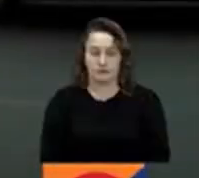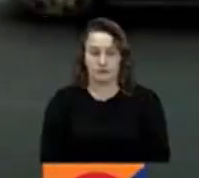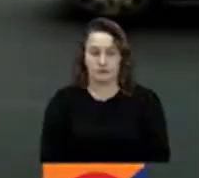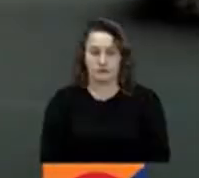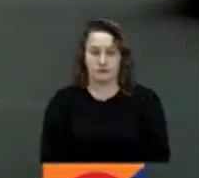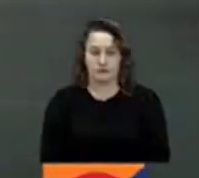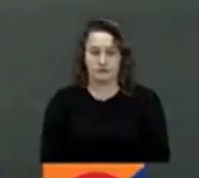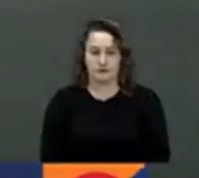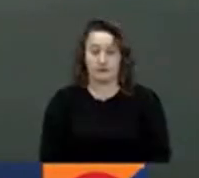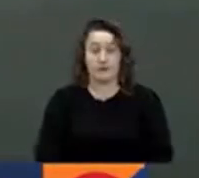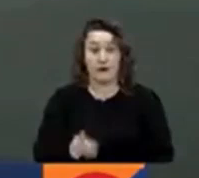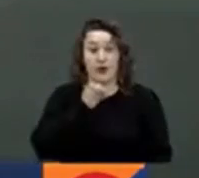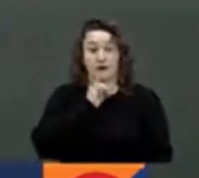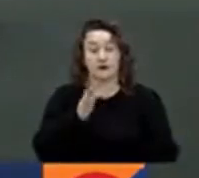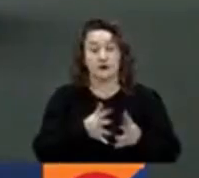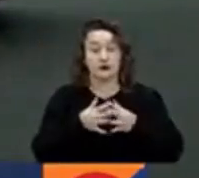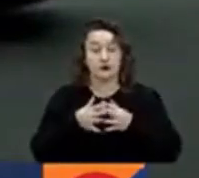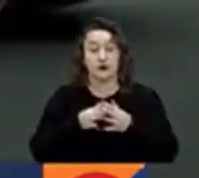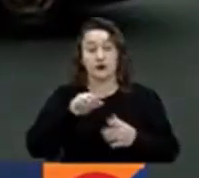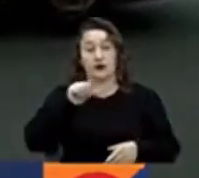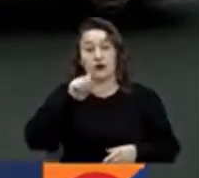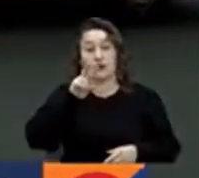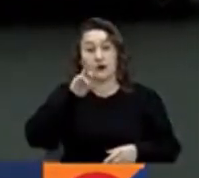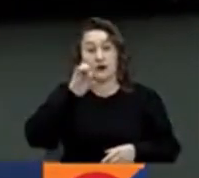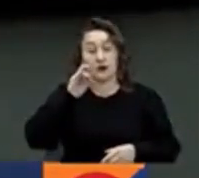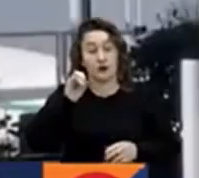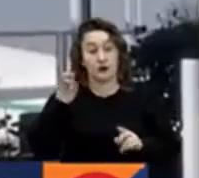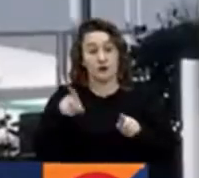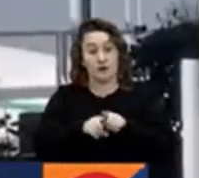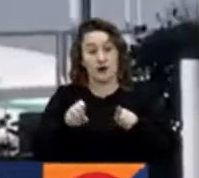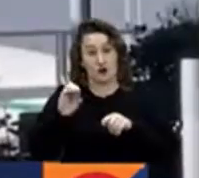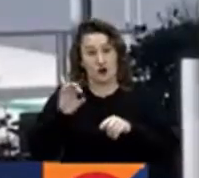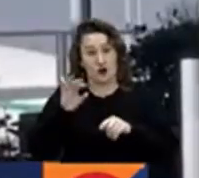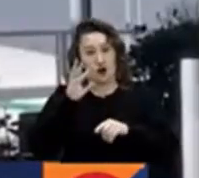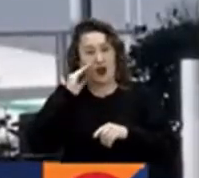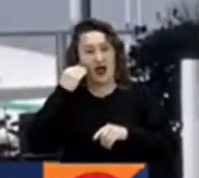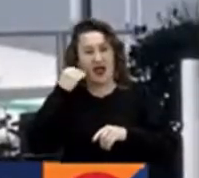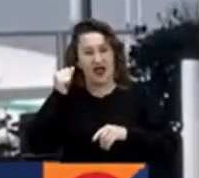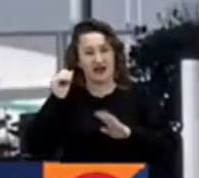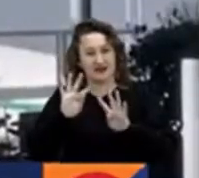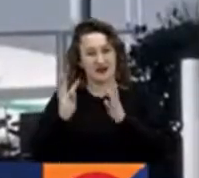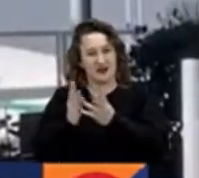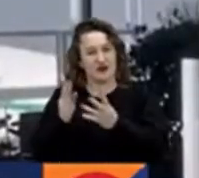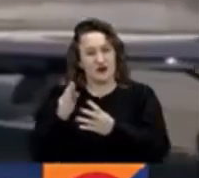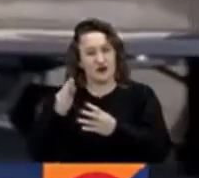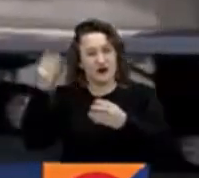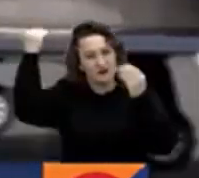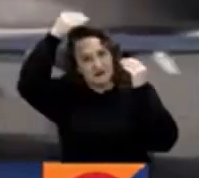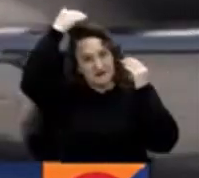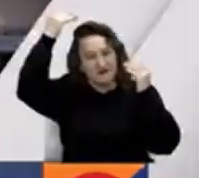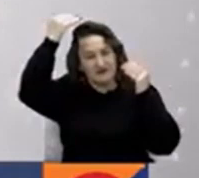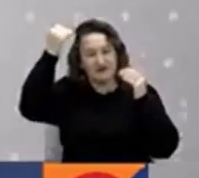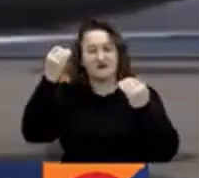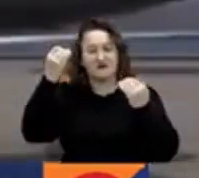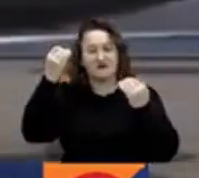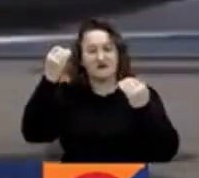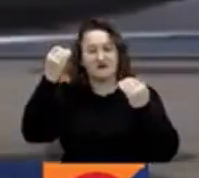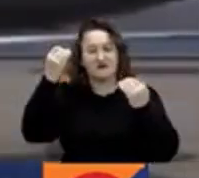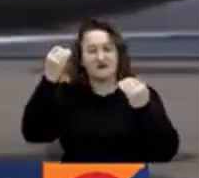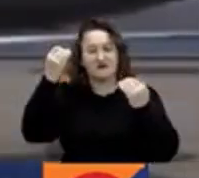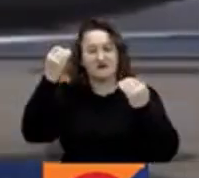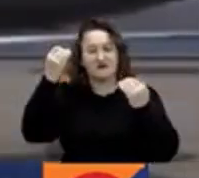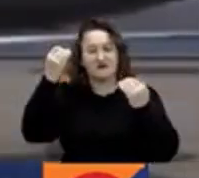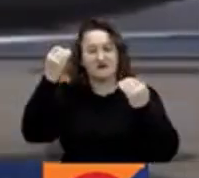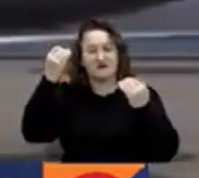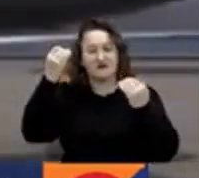Rumbo a Estados Unidos, Álvaro Córdoba, hermano de la senadora del Pacto Histórico Piedad Córdoba, fue extraditado esta mañana.